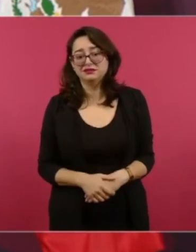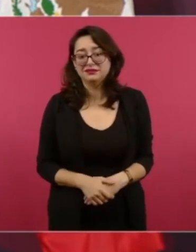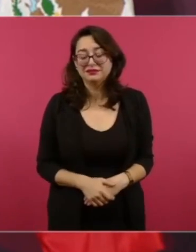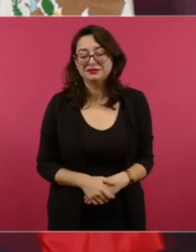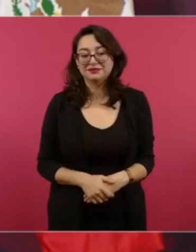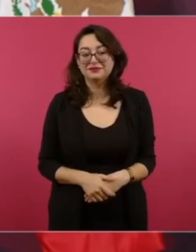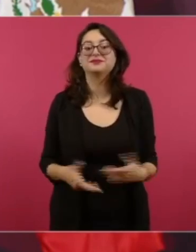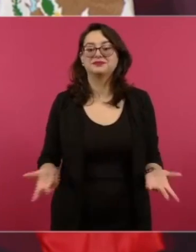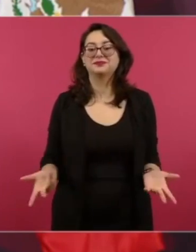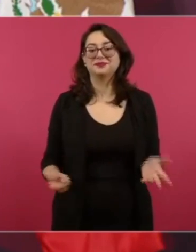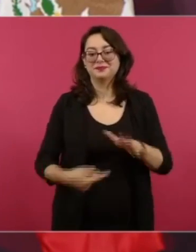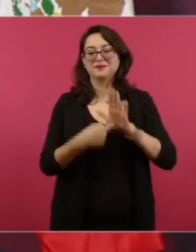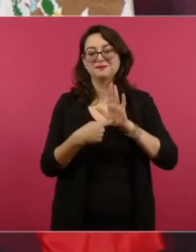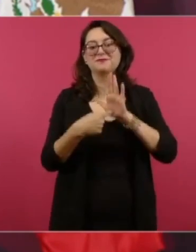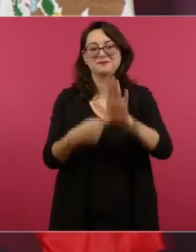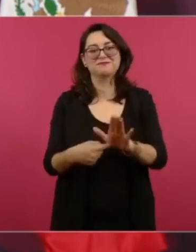Imagínense,